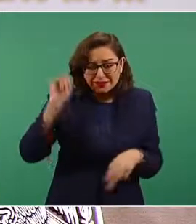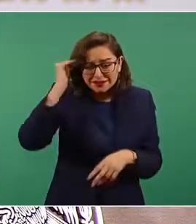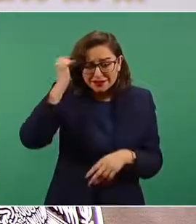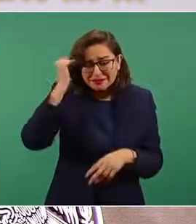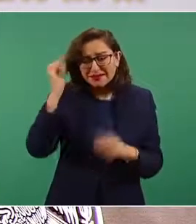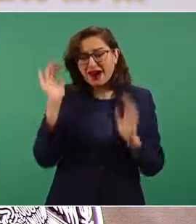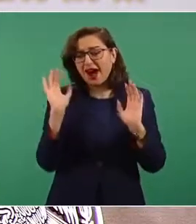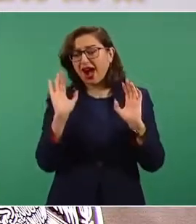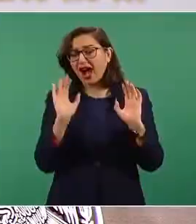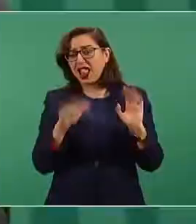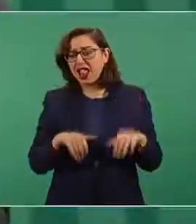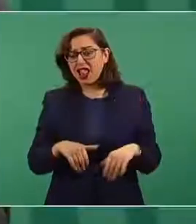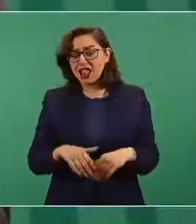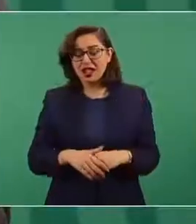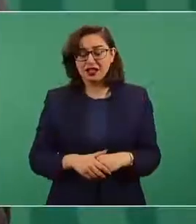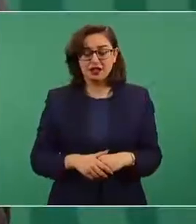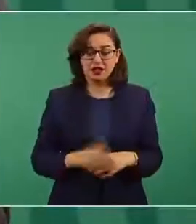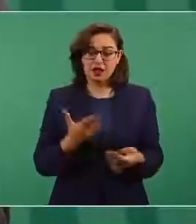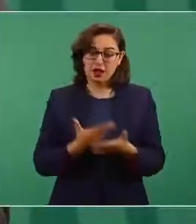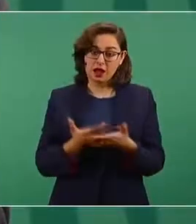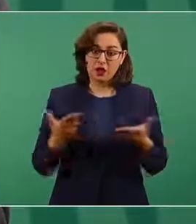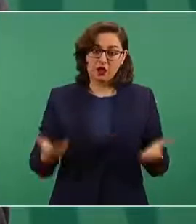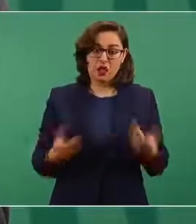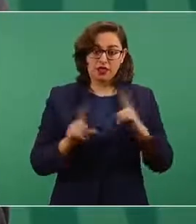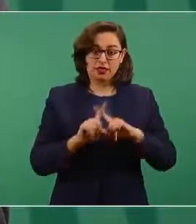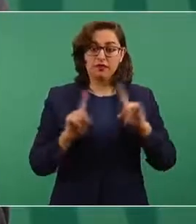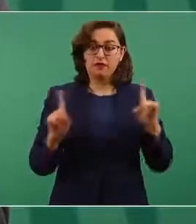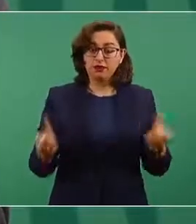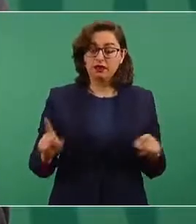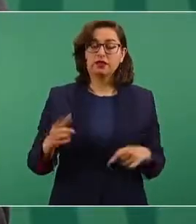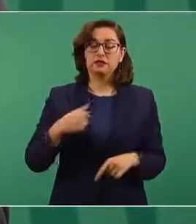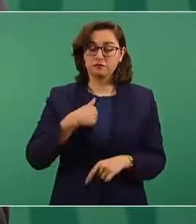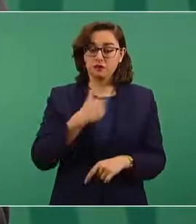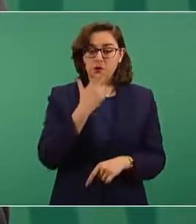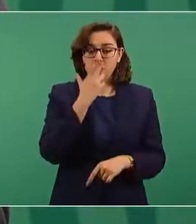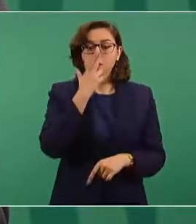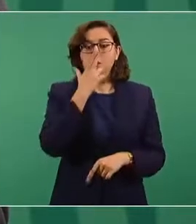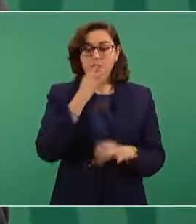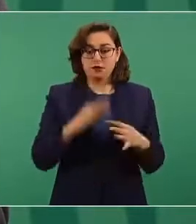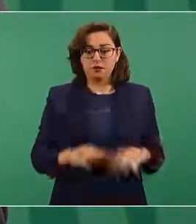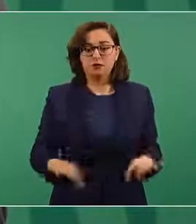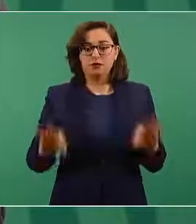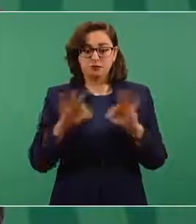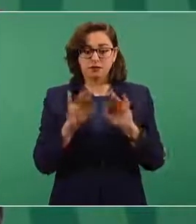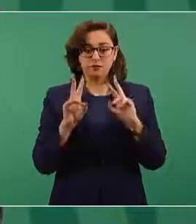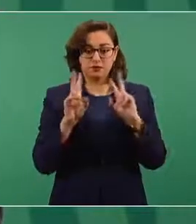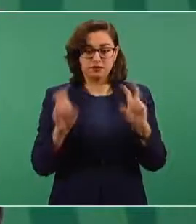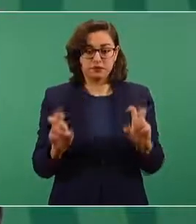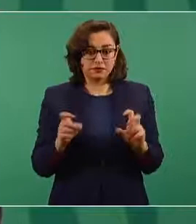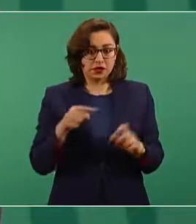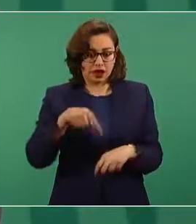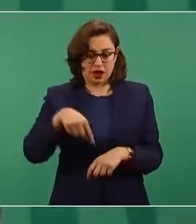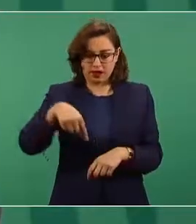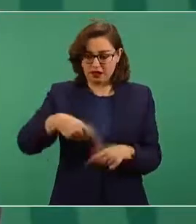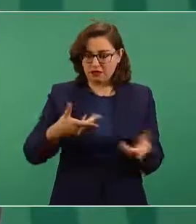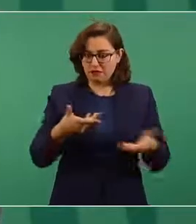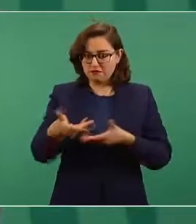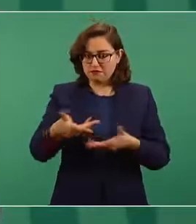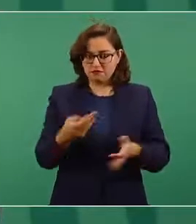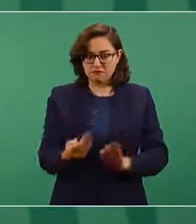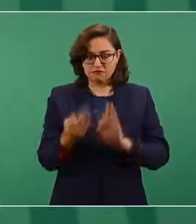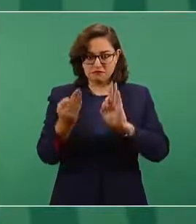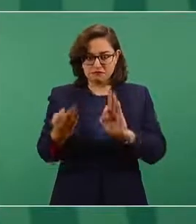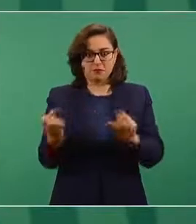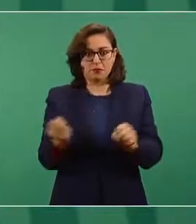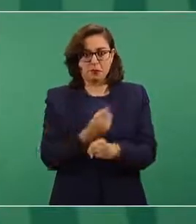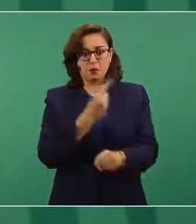asuntos. Ahora no, a nosotros nos importan mucho y hay esta oportunidad. Por eso